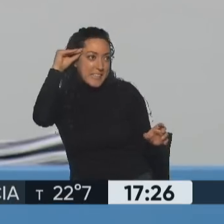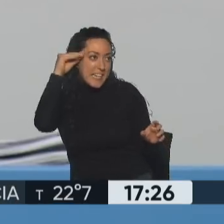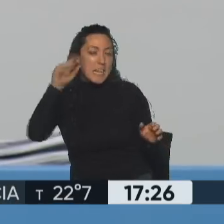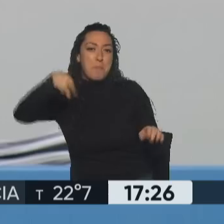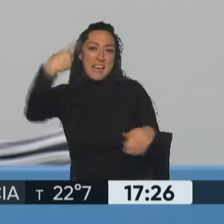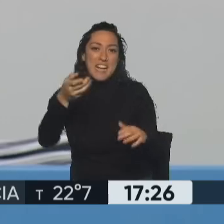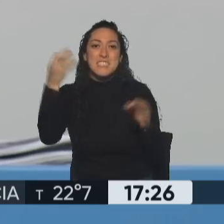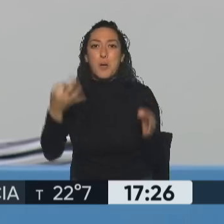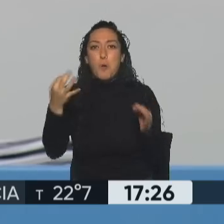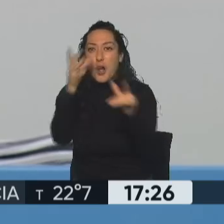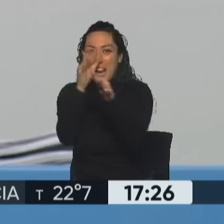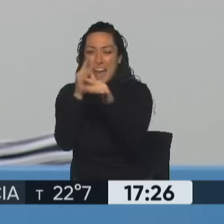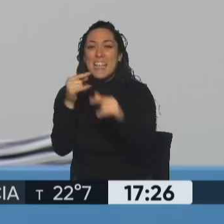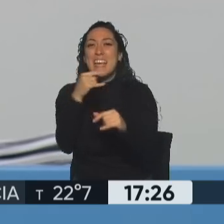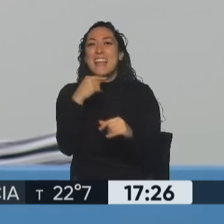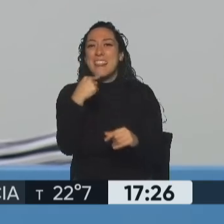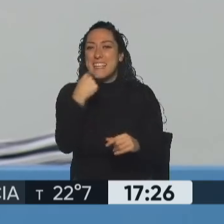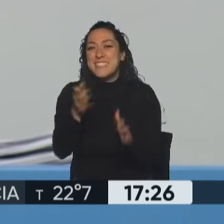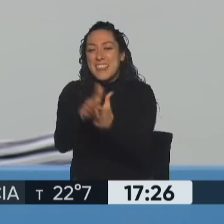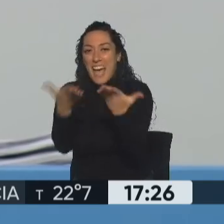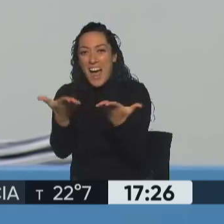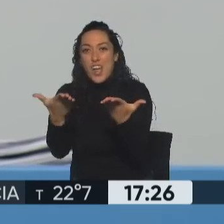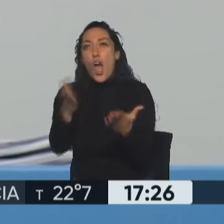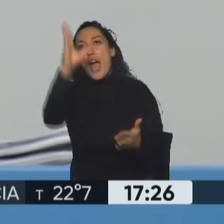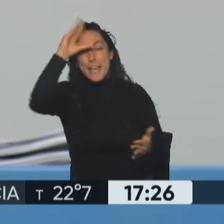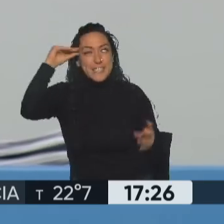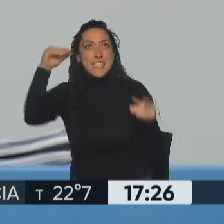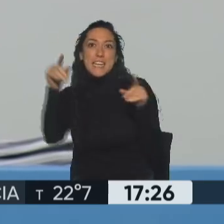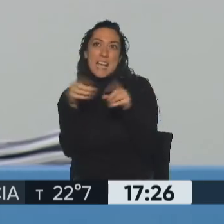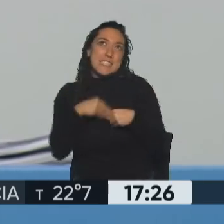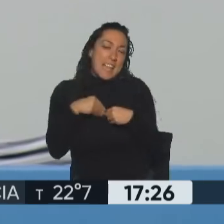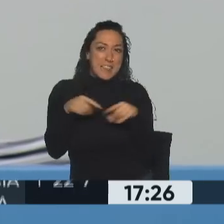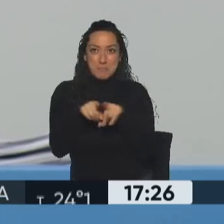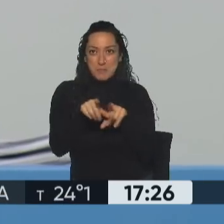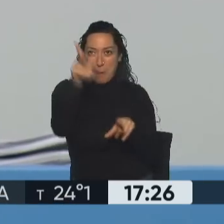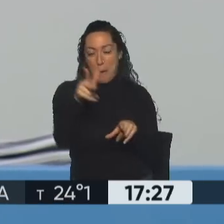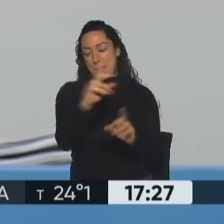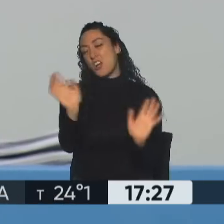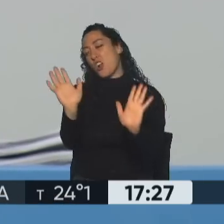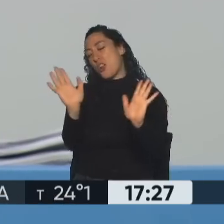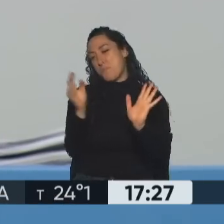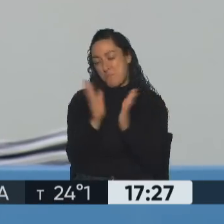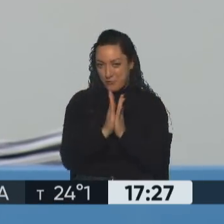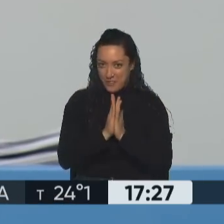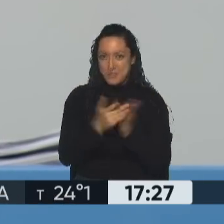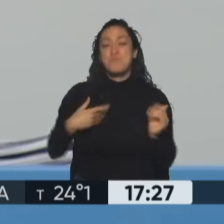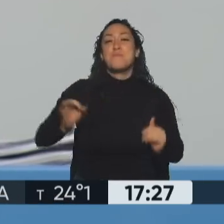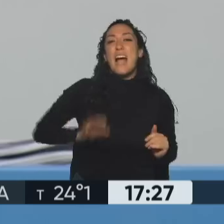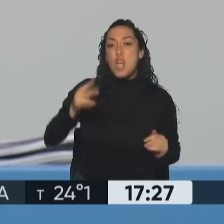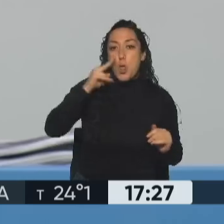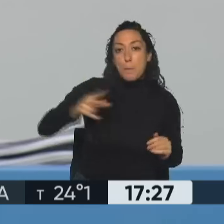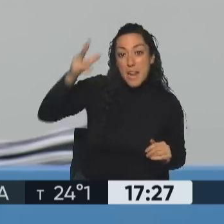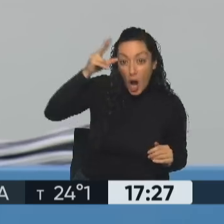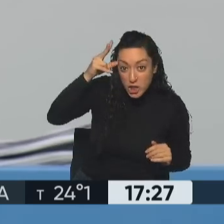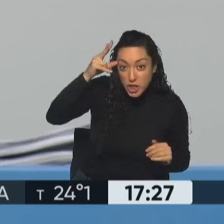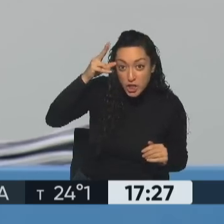No, por favor. Pero bueno, siguiendo, el Estado. Esta primera crisis del 2008 del siglo no la provocó el